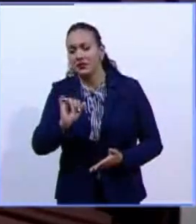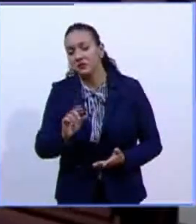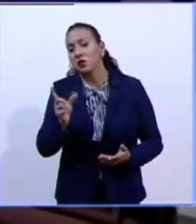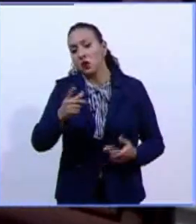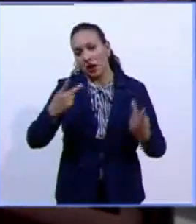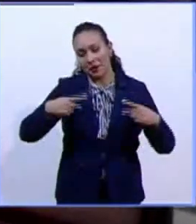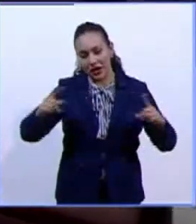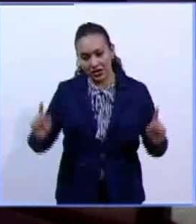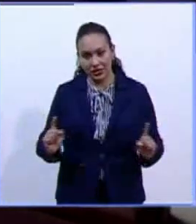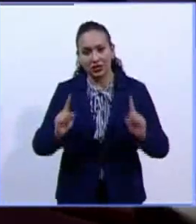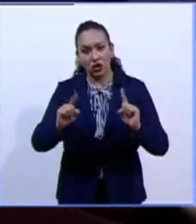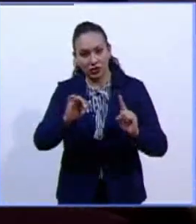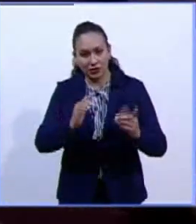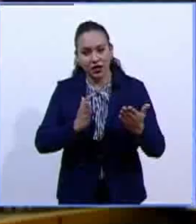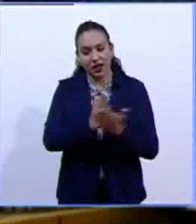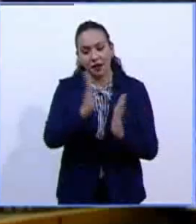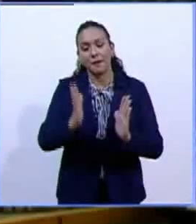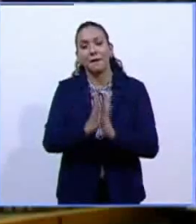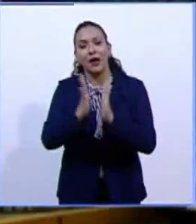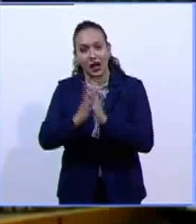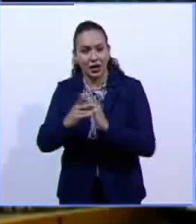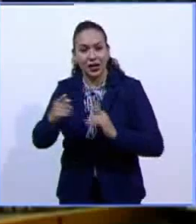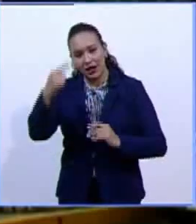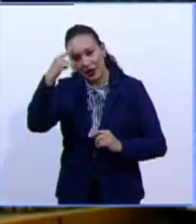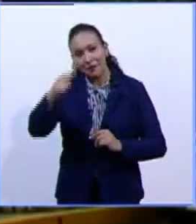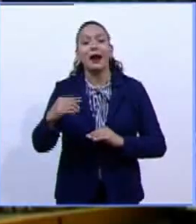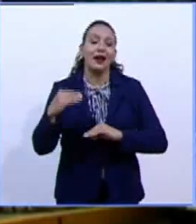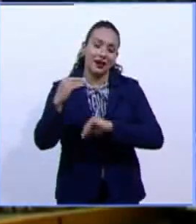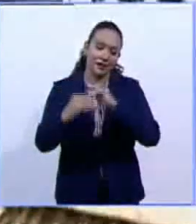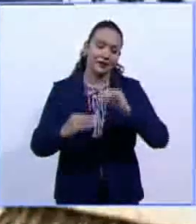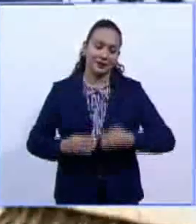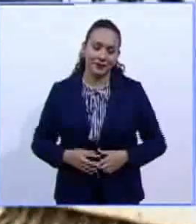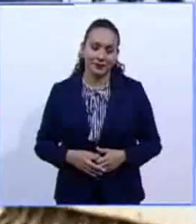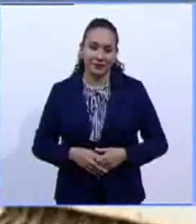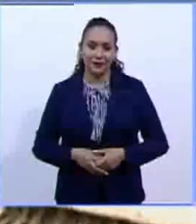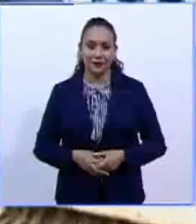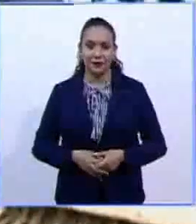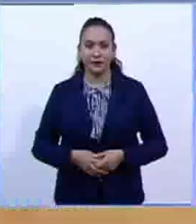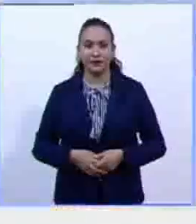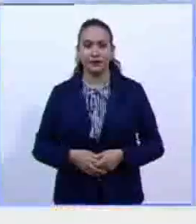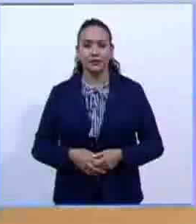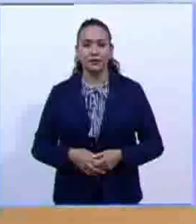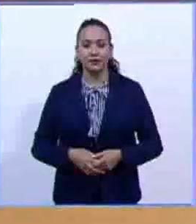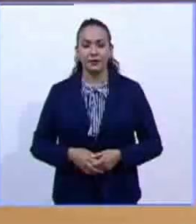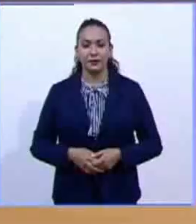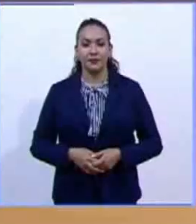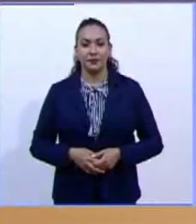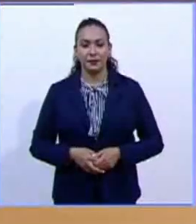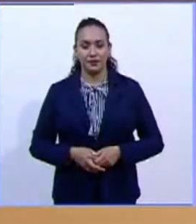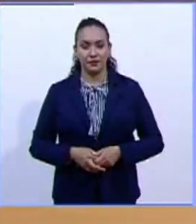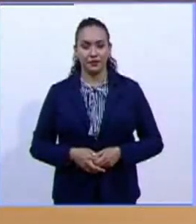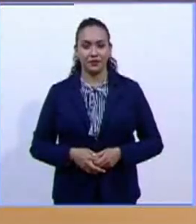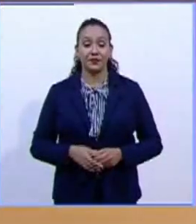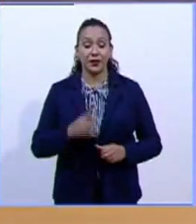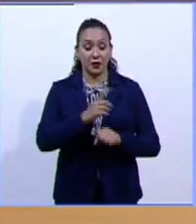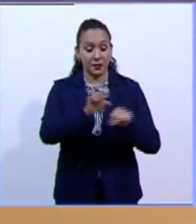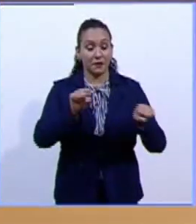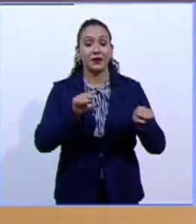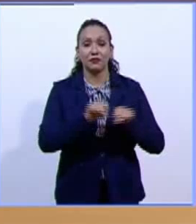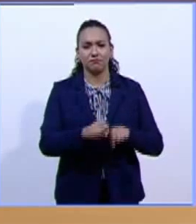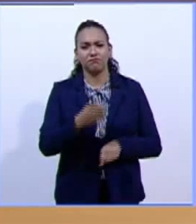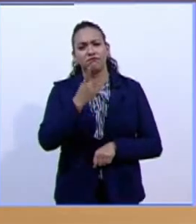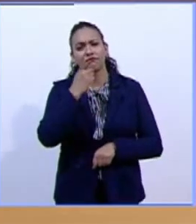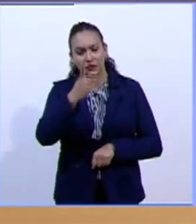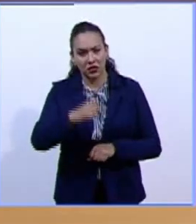que intervinieron en dicha controversia. La primera sala estableció que